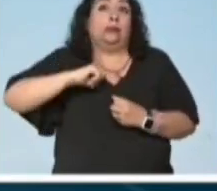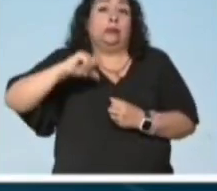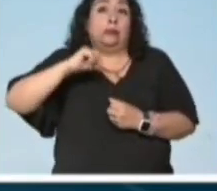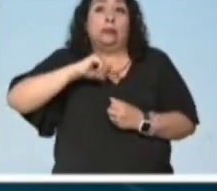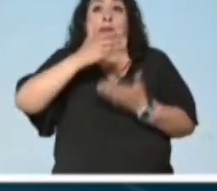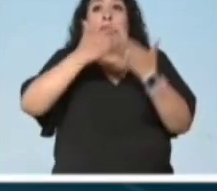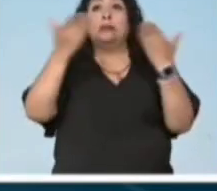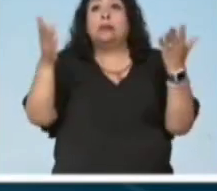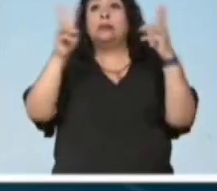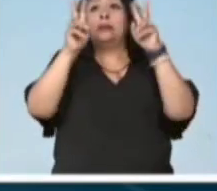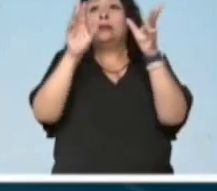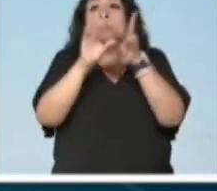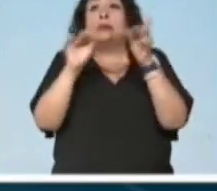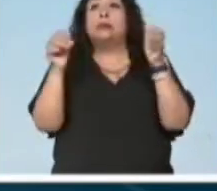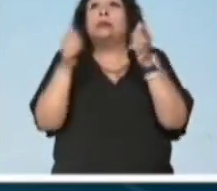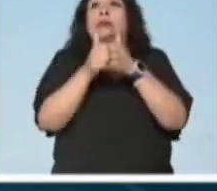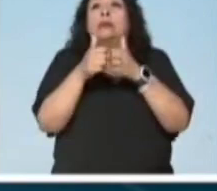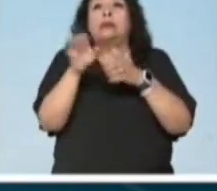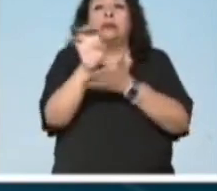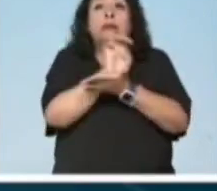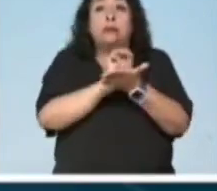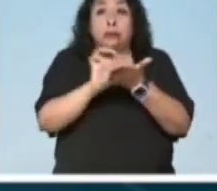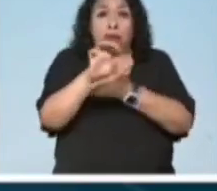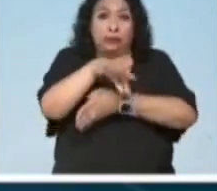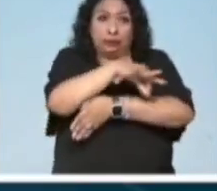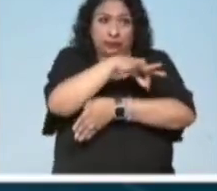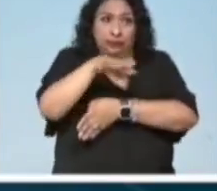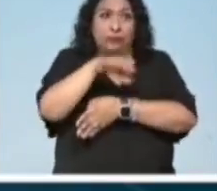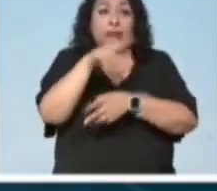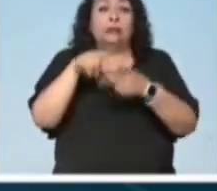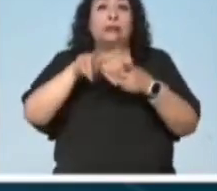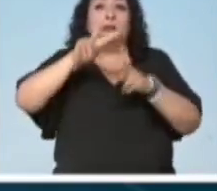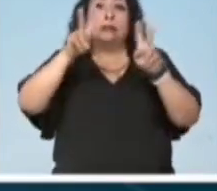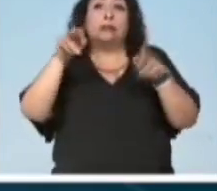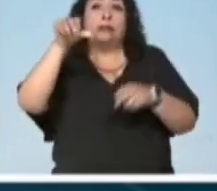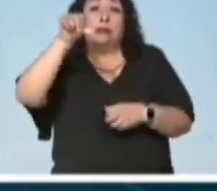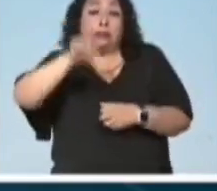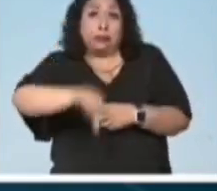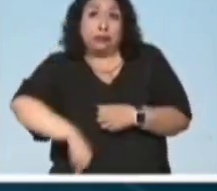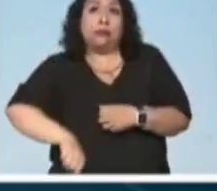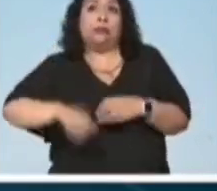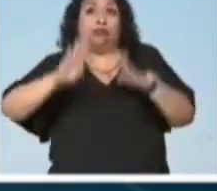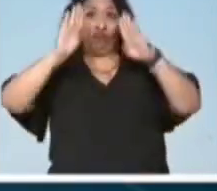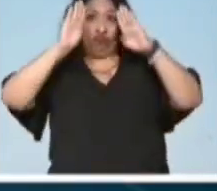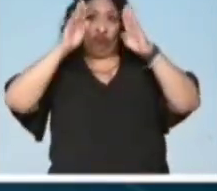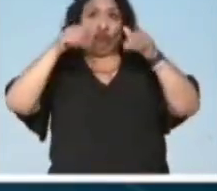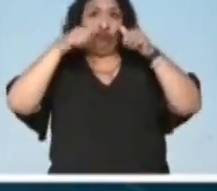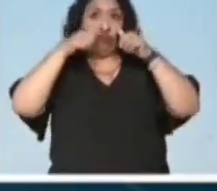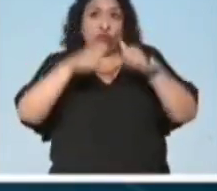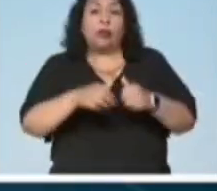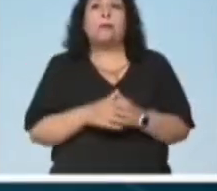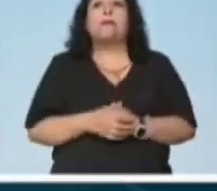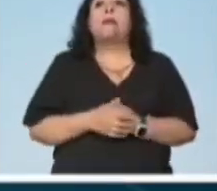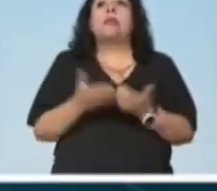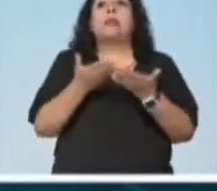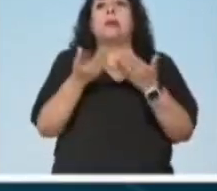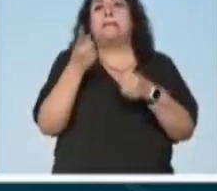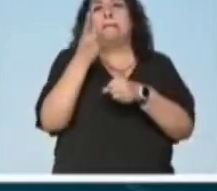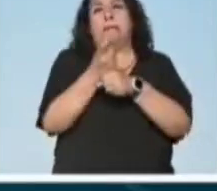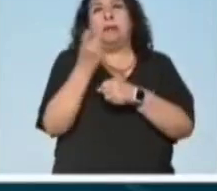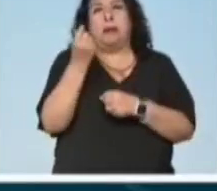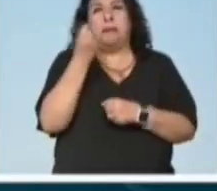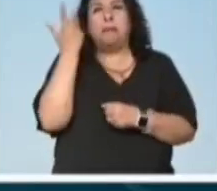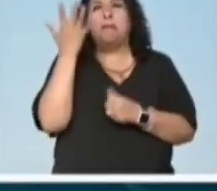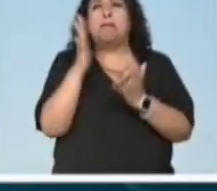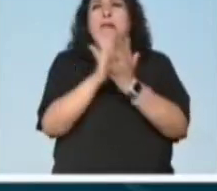hablar ahora de la relación de la escritura con la escenografía tema que hoy nos nos ocupa en esta primera sesión